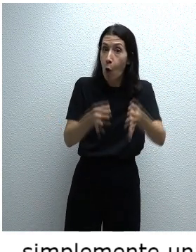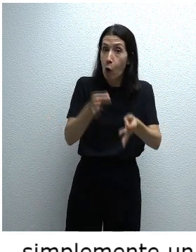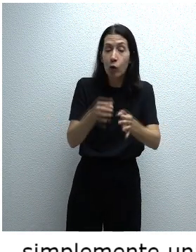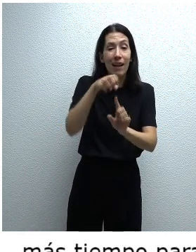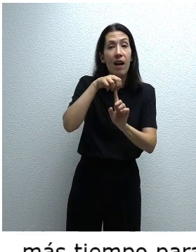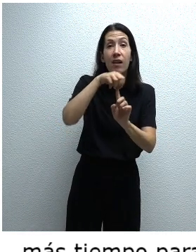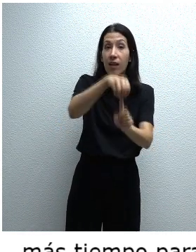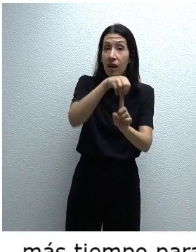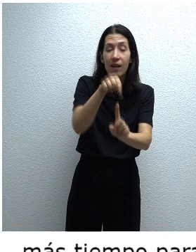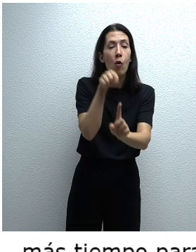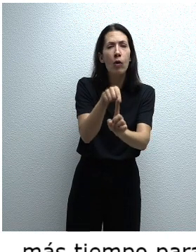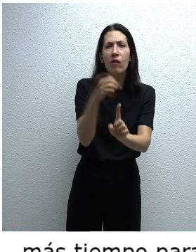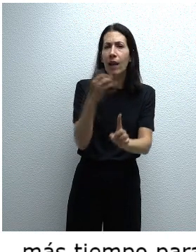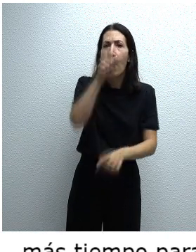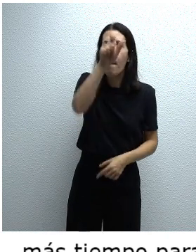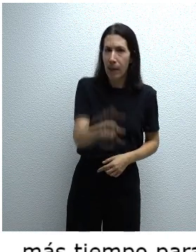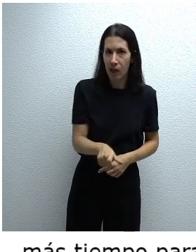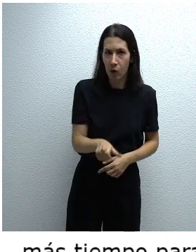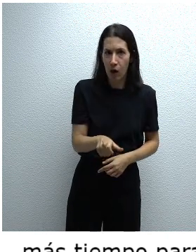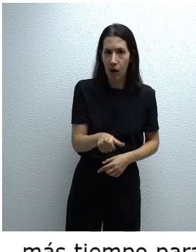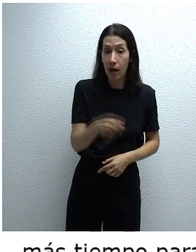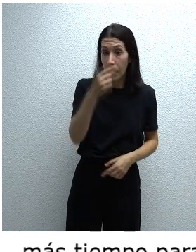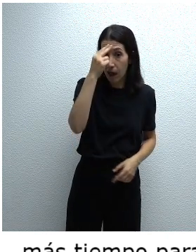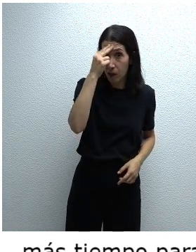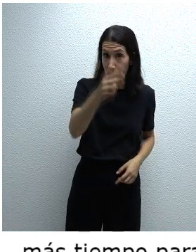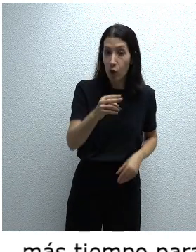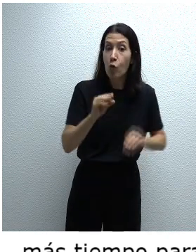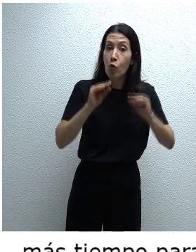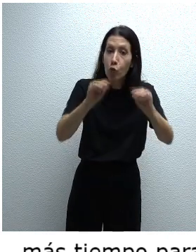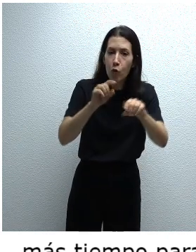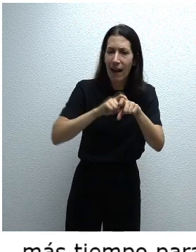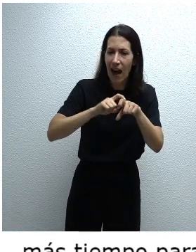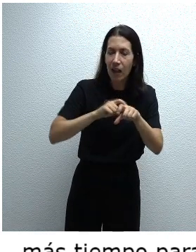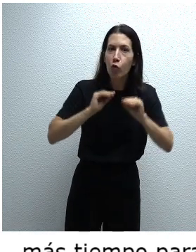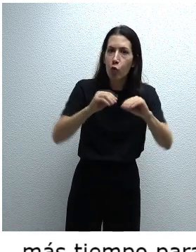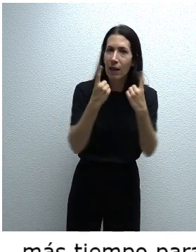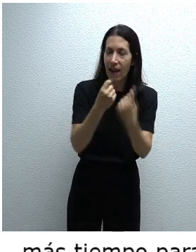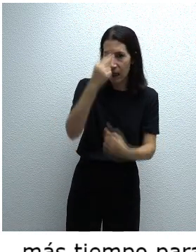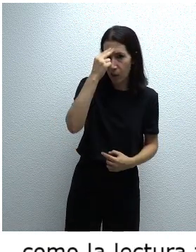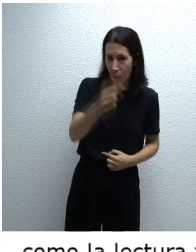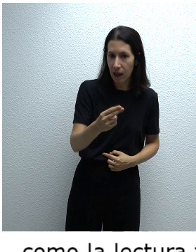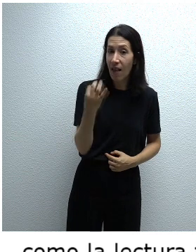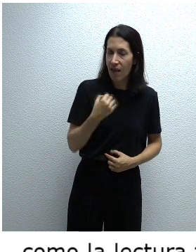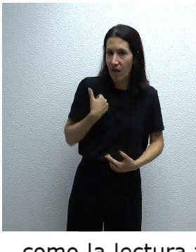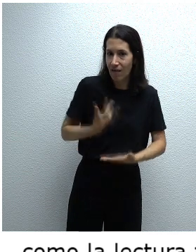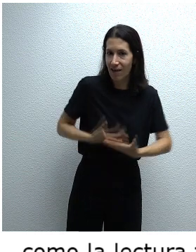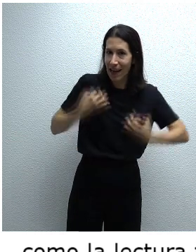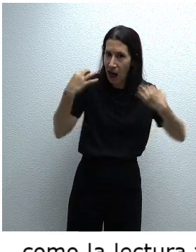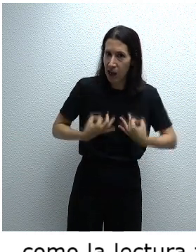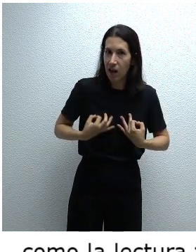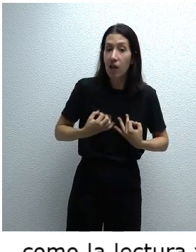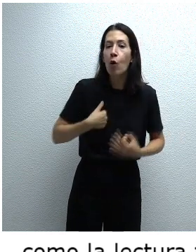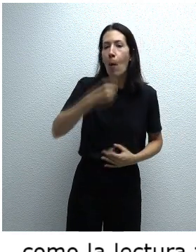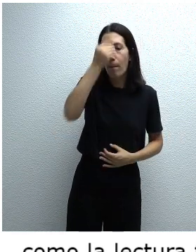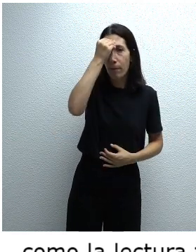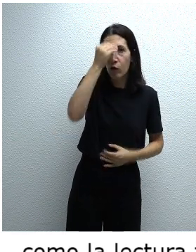en la persona, en la que el respeto a su personalidad se tiene que asegurar, yo creo que es un